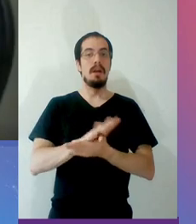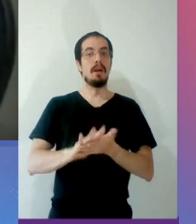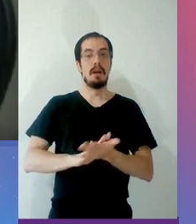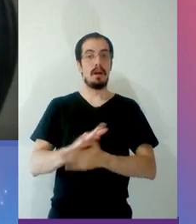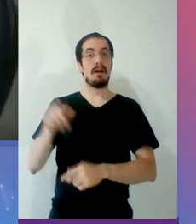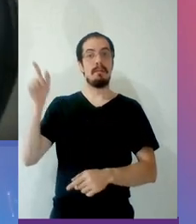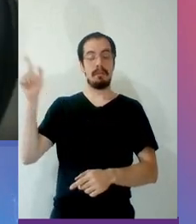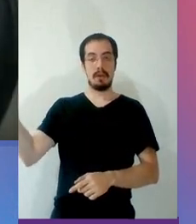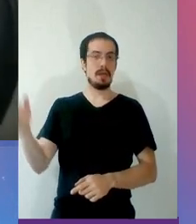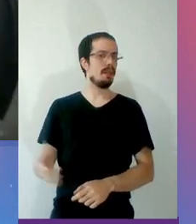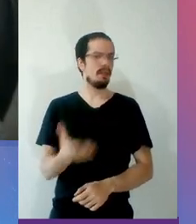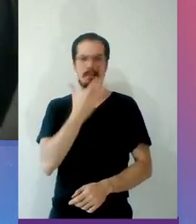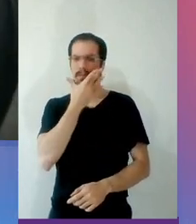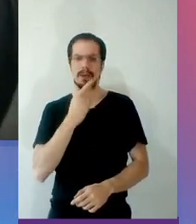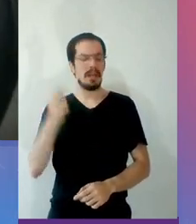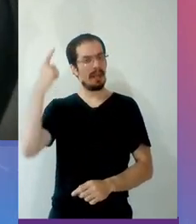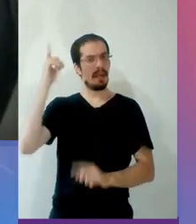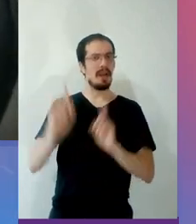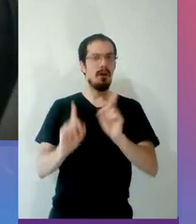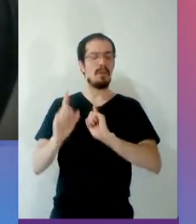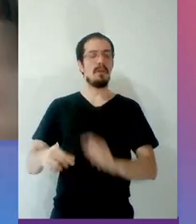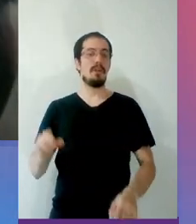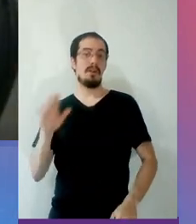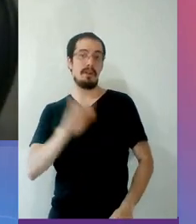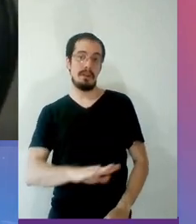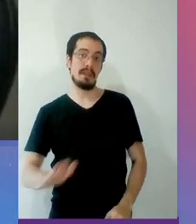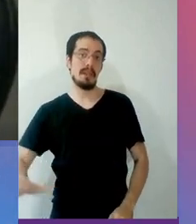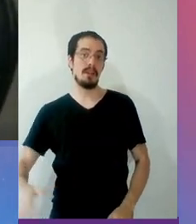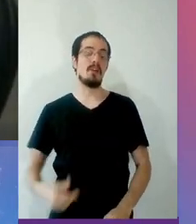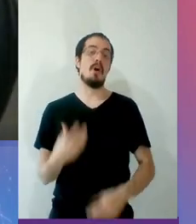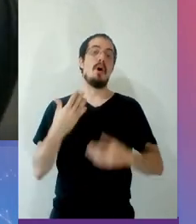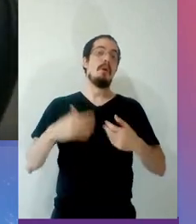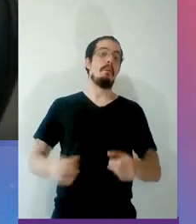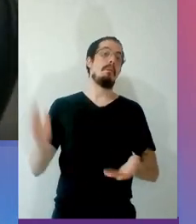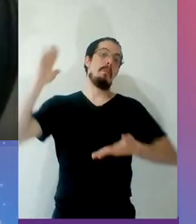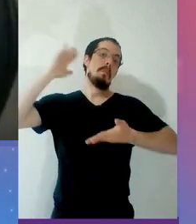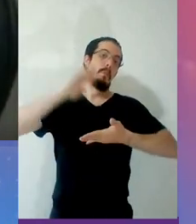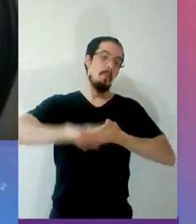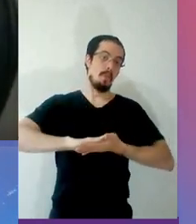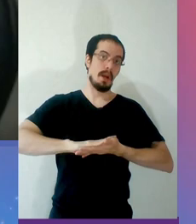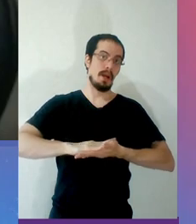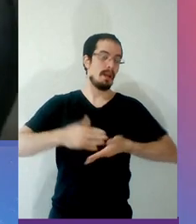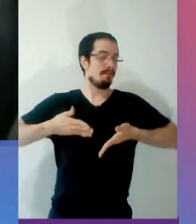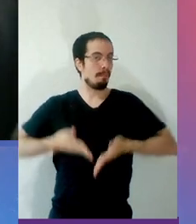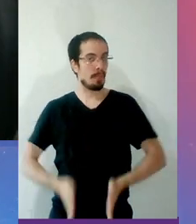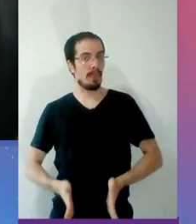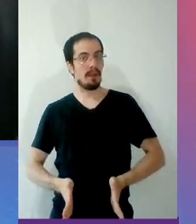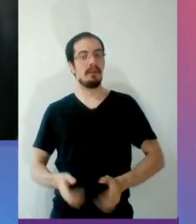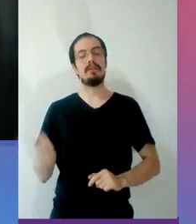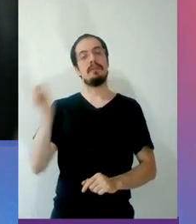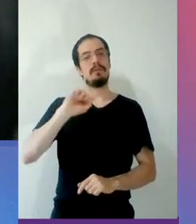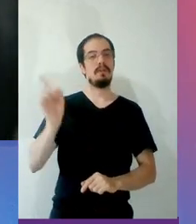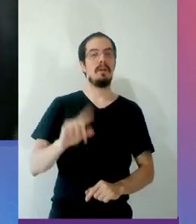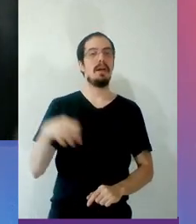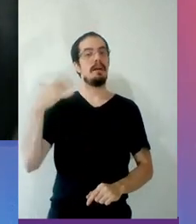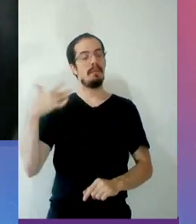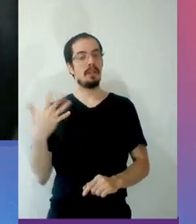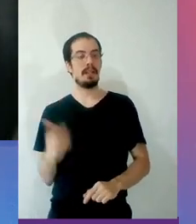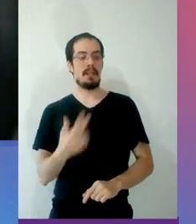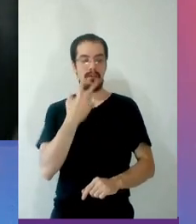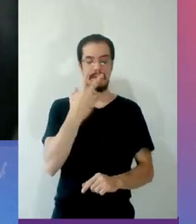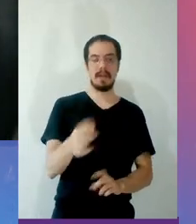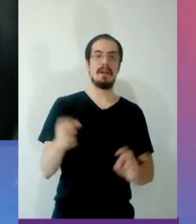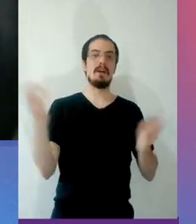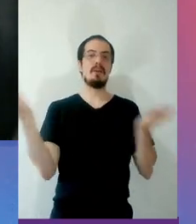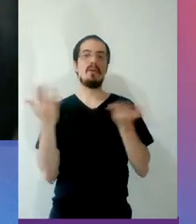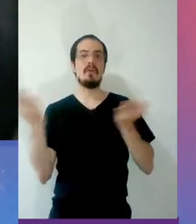pasto, es un desastre, pero la carta magna es espectacular. Entonces, si no somos capaces de llevar esta nueva constitución,